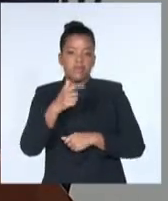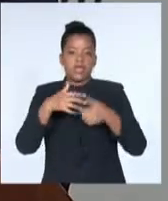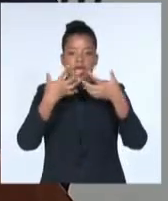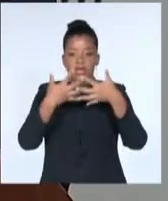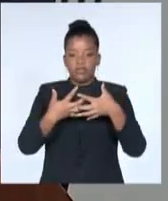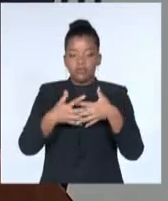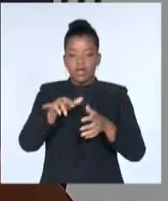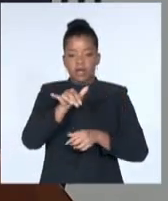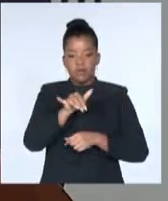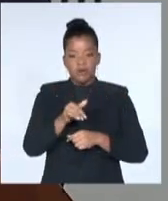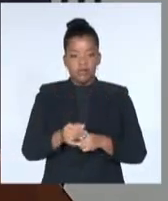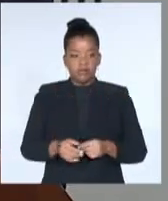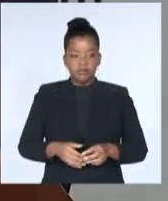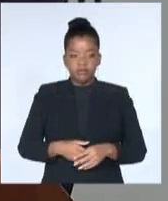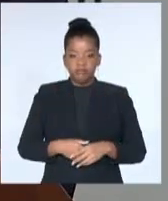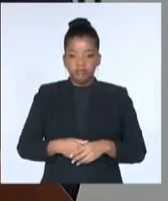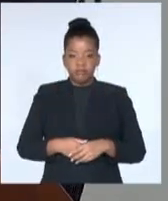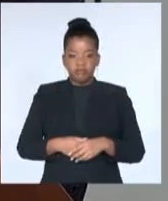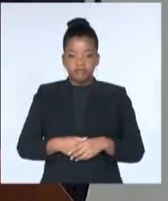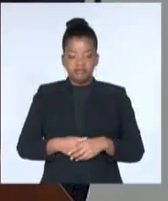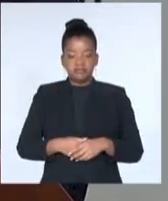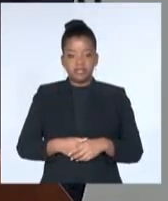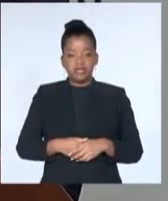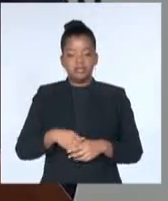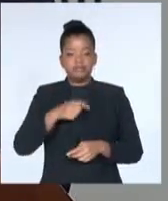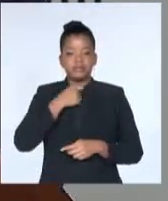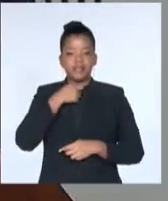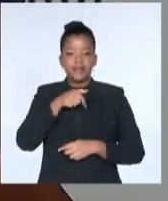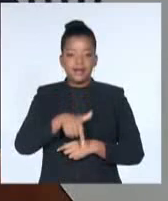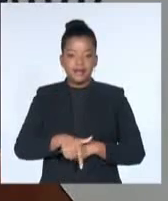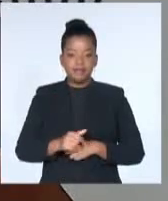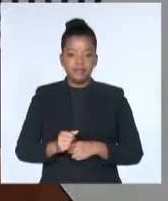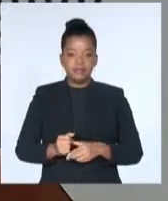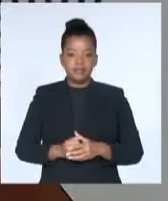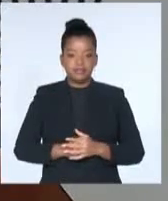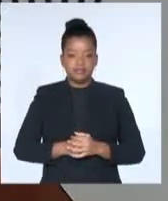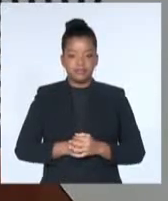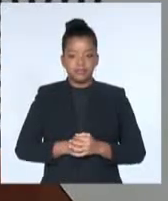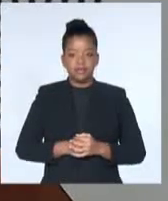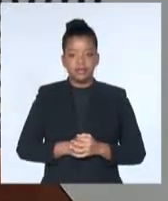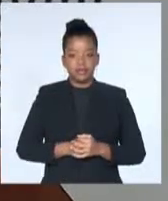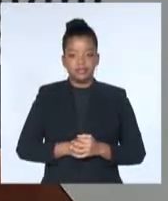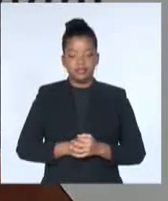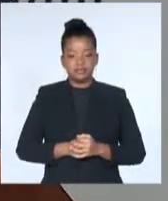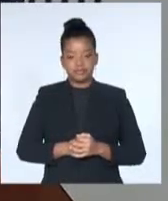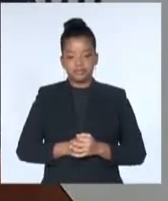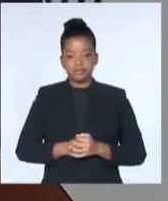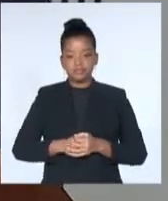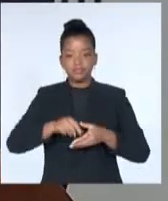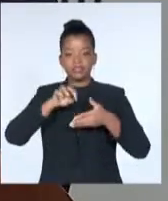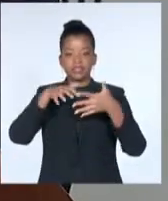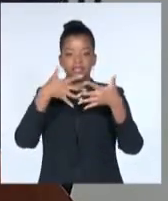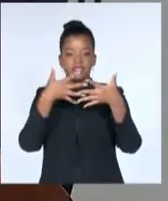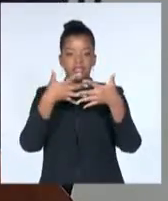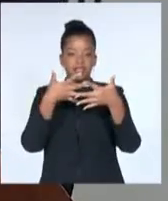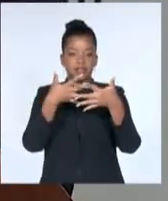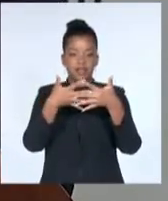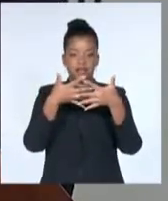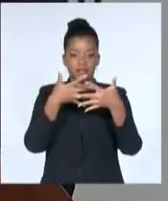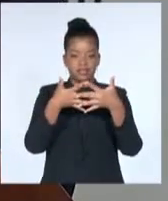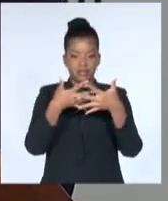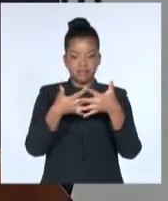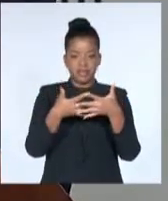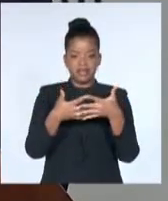e industriales. Un ejemplo de transformación digital en Irán son las empresas que desarrollan